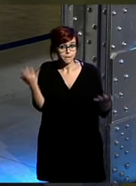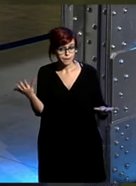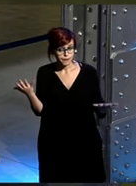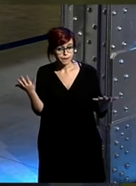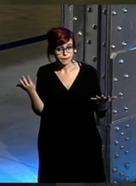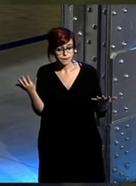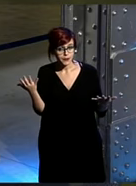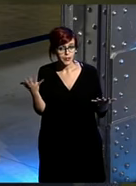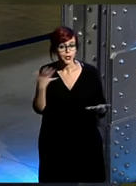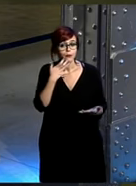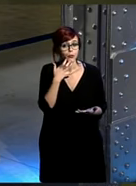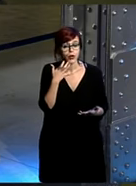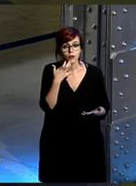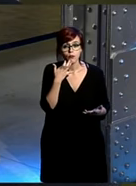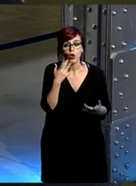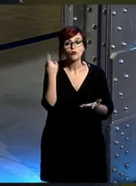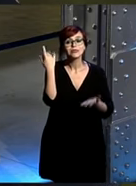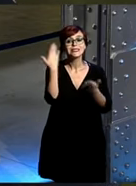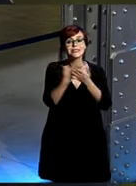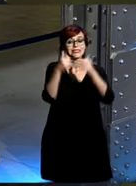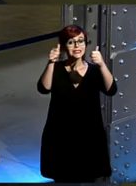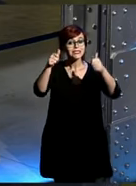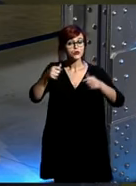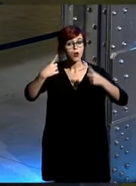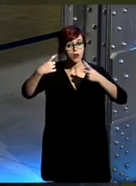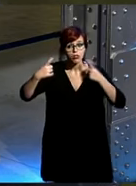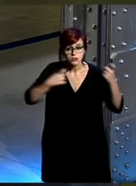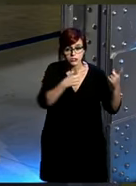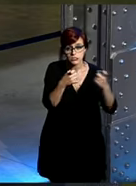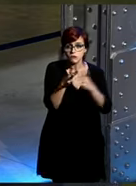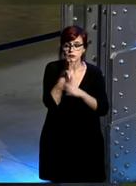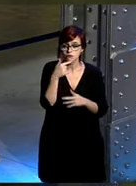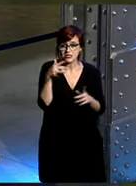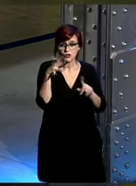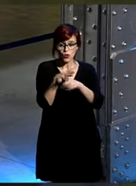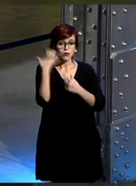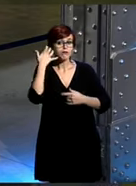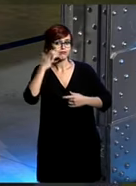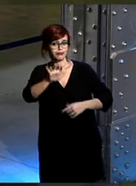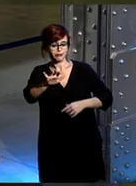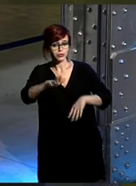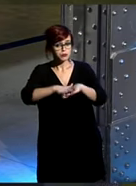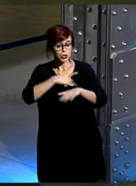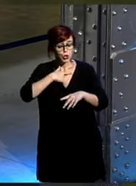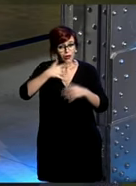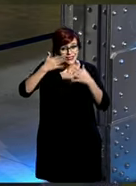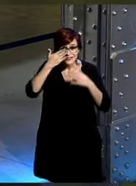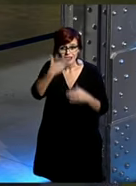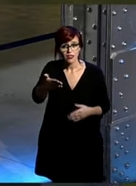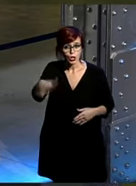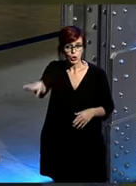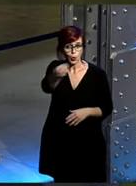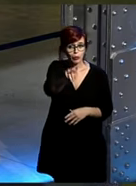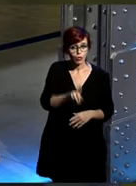digamos, en los que se requiere una titulación académica, etcétera, pasan estas anomalías que yo no